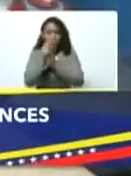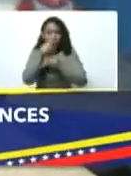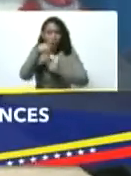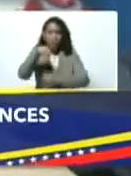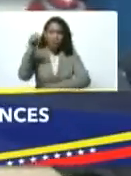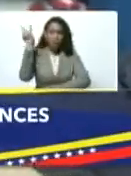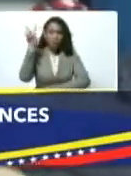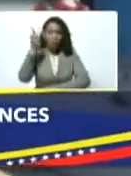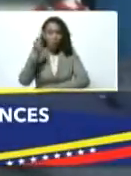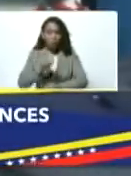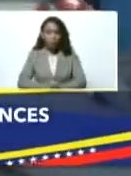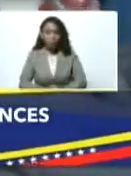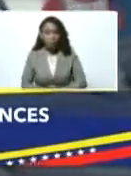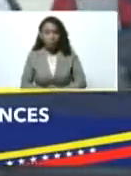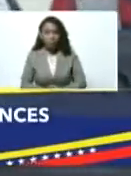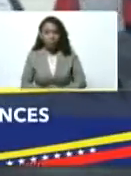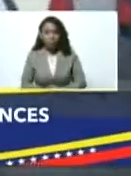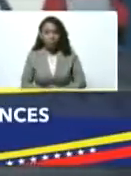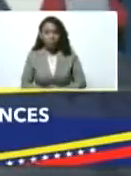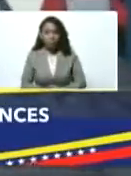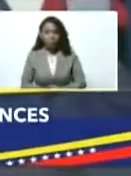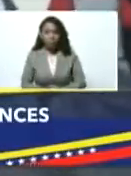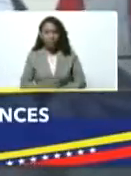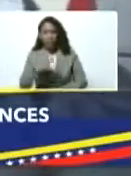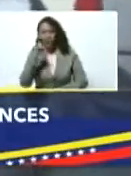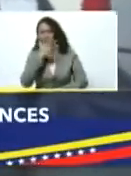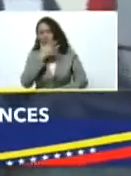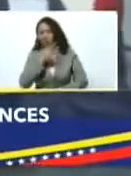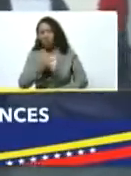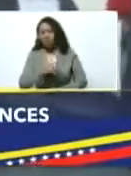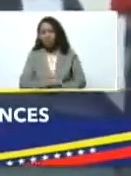Venezuela. Hay que facilitar